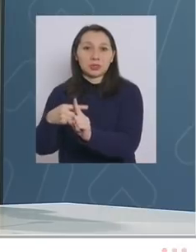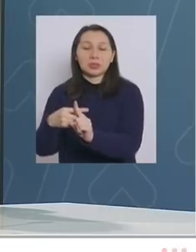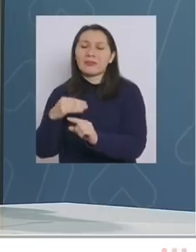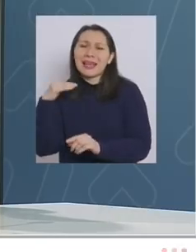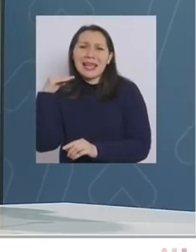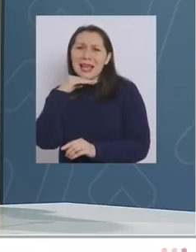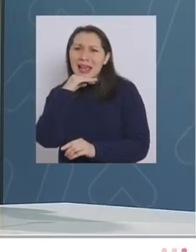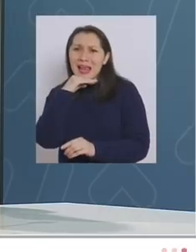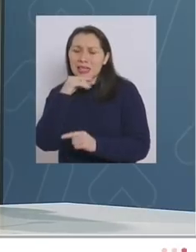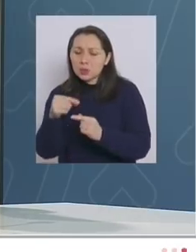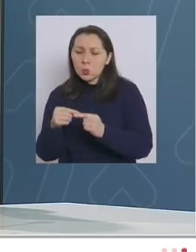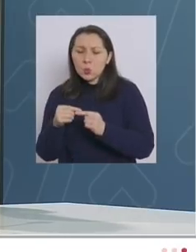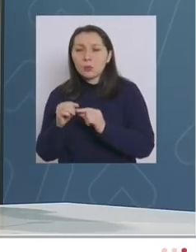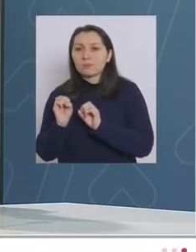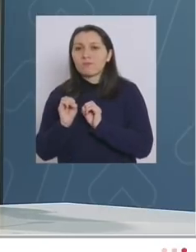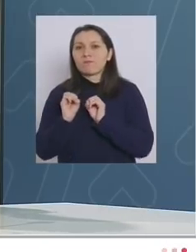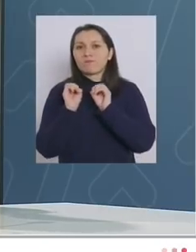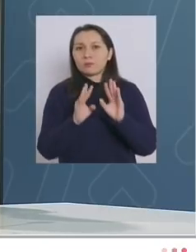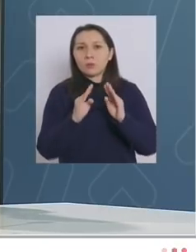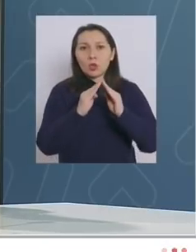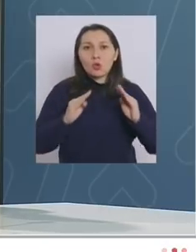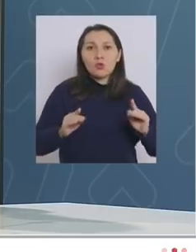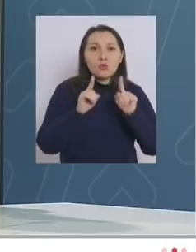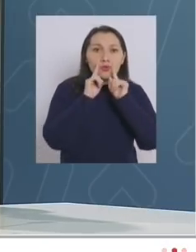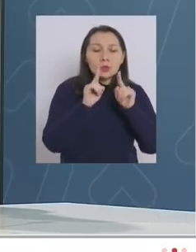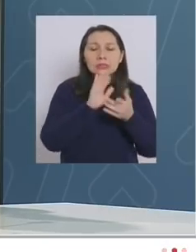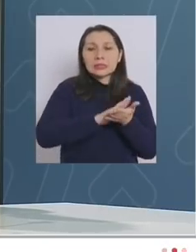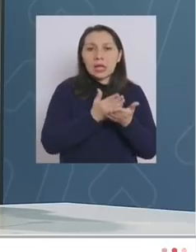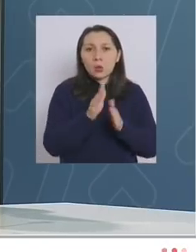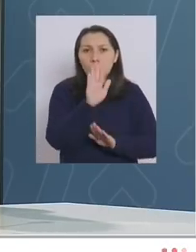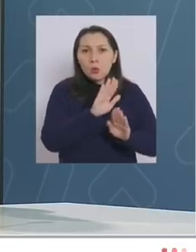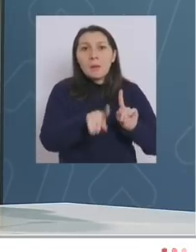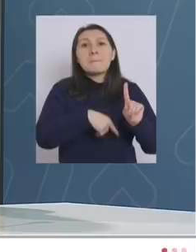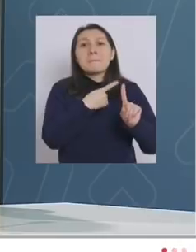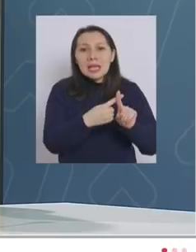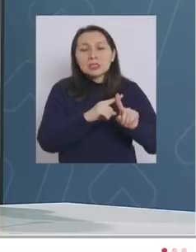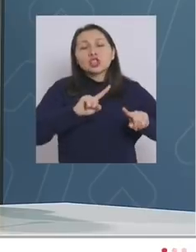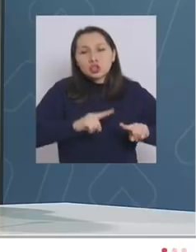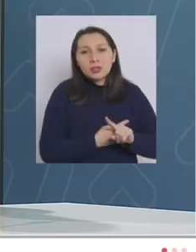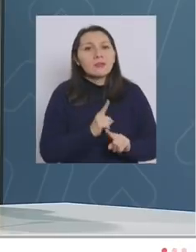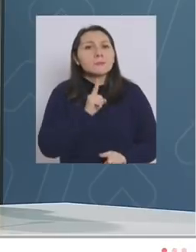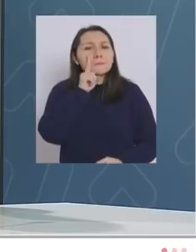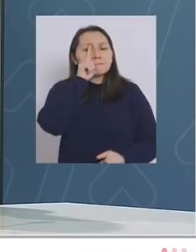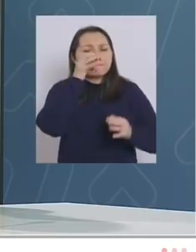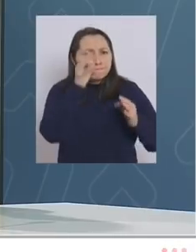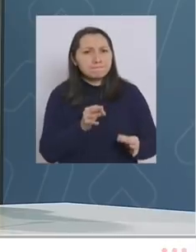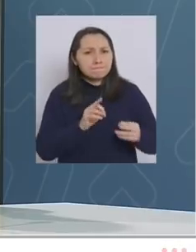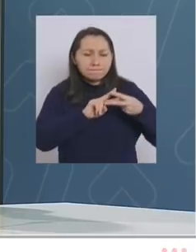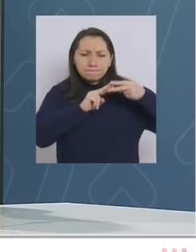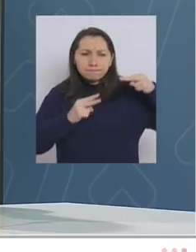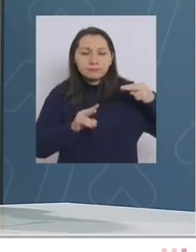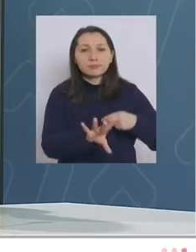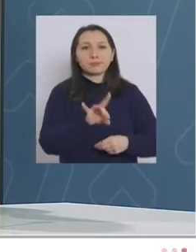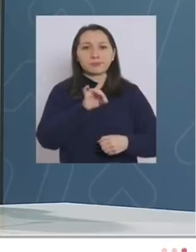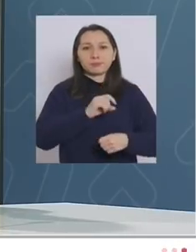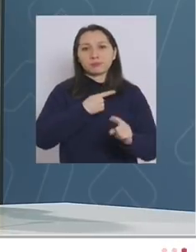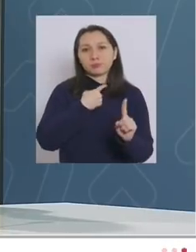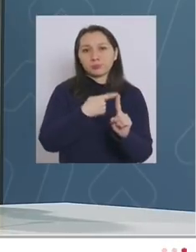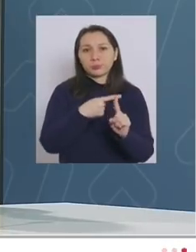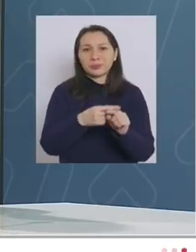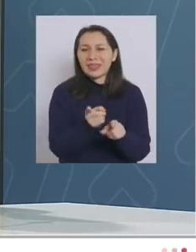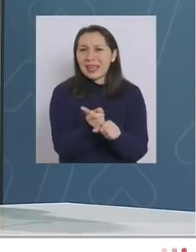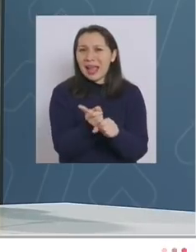envió inmediatamente a residencia sanitaria, se testeó con una PCR, cuya resultado evidentemente resultó positivo y se